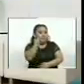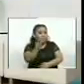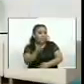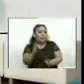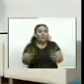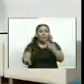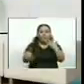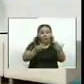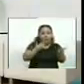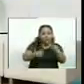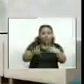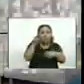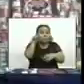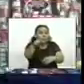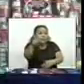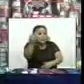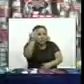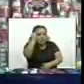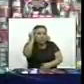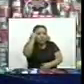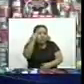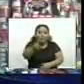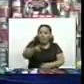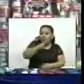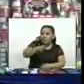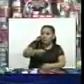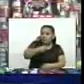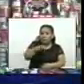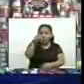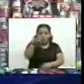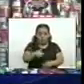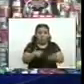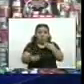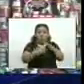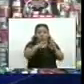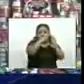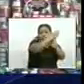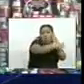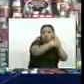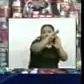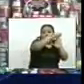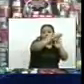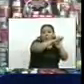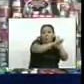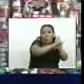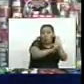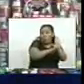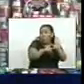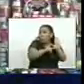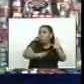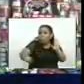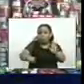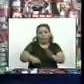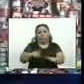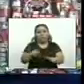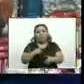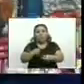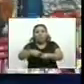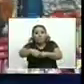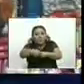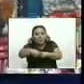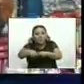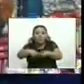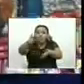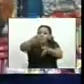ampliar más el tema. Queremos que usted esté muy bien informado y a continuación le vamos a mostrar un listado de los productos pirotécnicos que